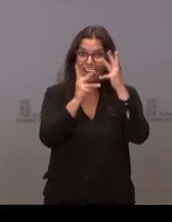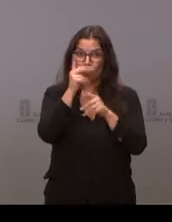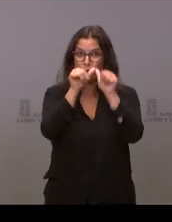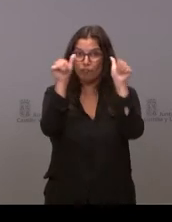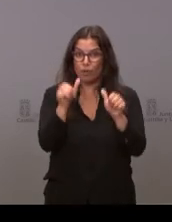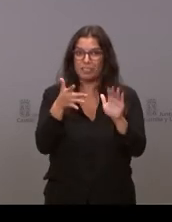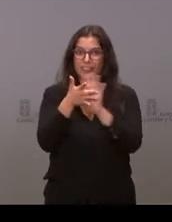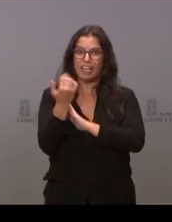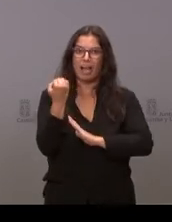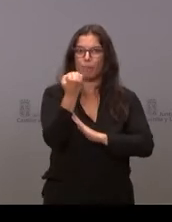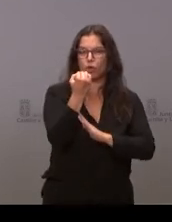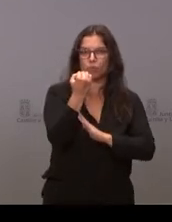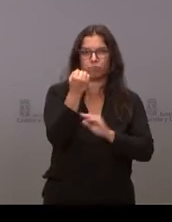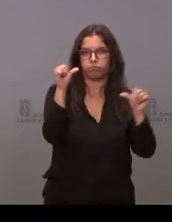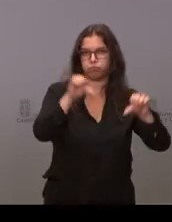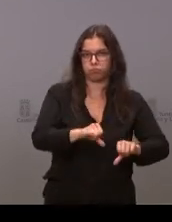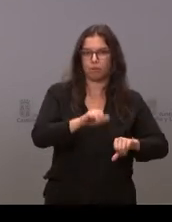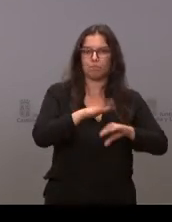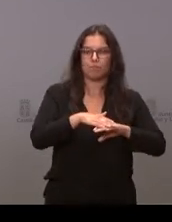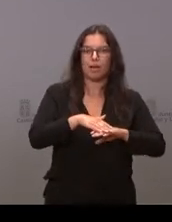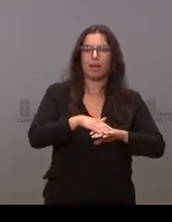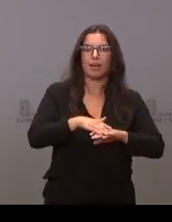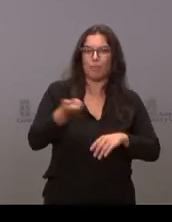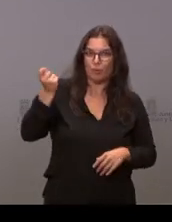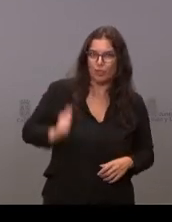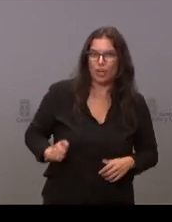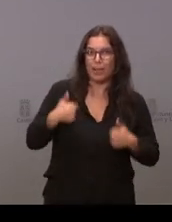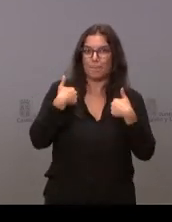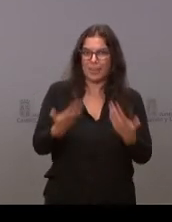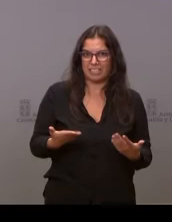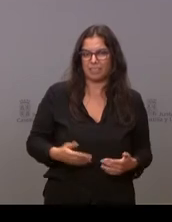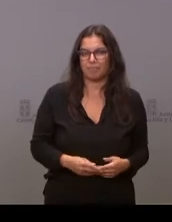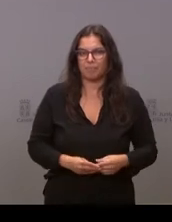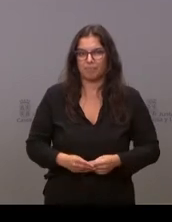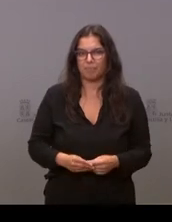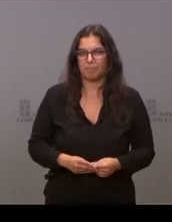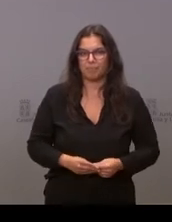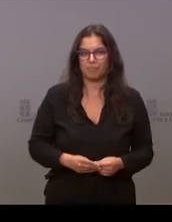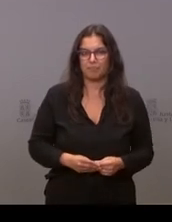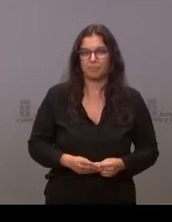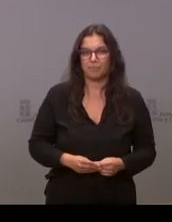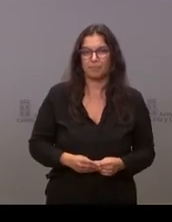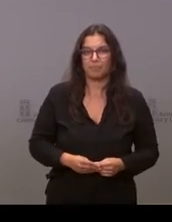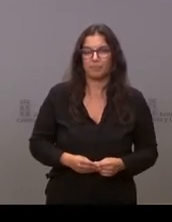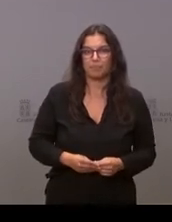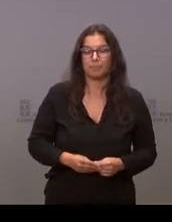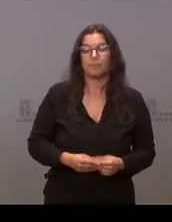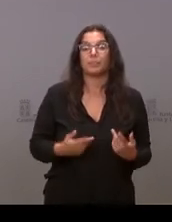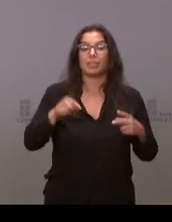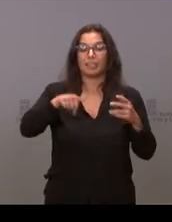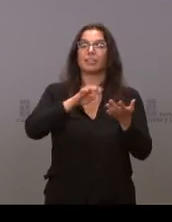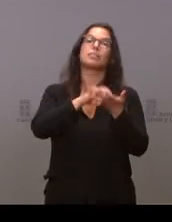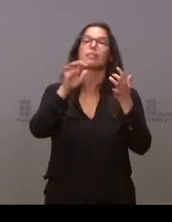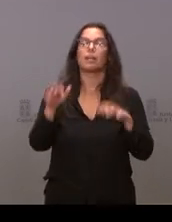restar apoyo a las explotaciones más profesionales. En cuanto a los ecoesquemas, Castilla y